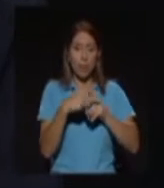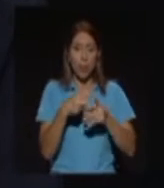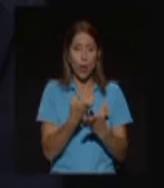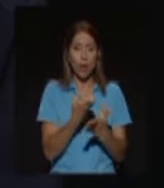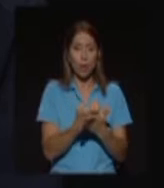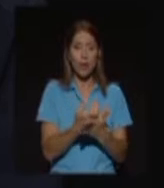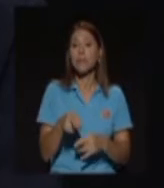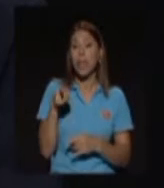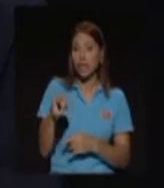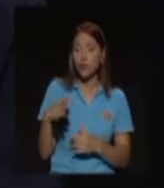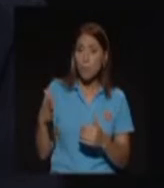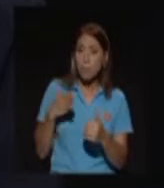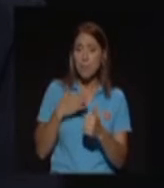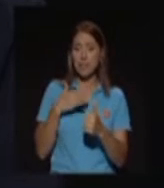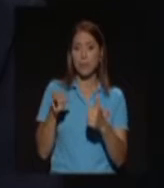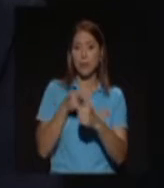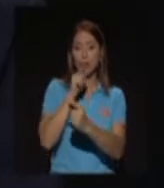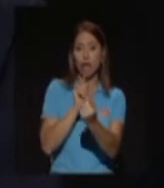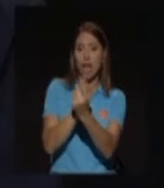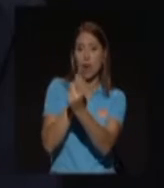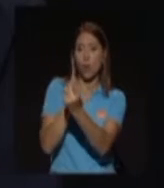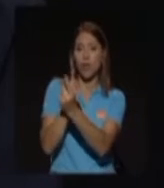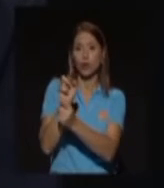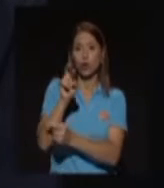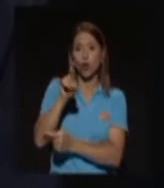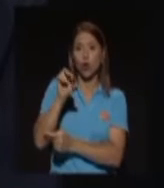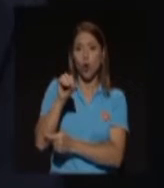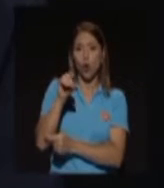Ese fueron mis primeros encuentros con don Rodrigo como profesor.